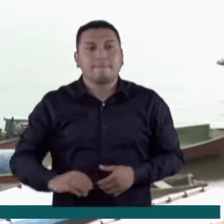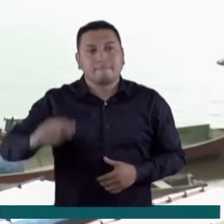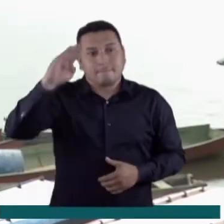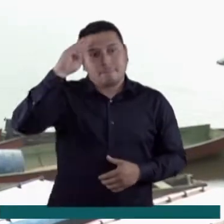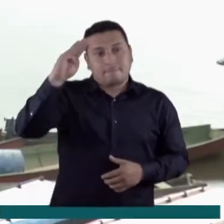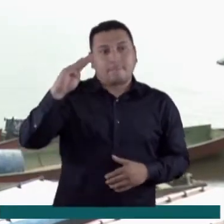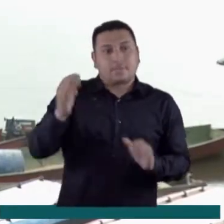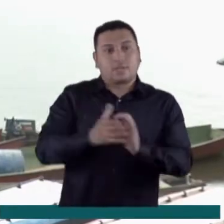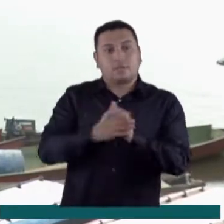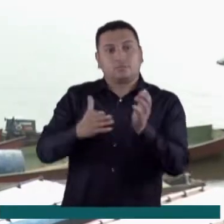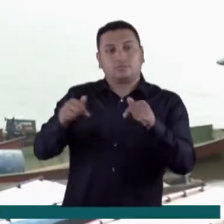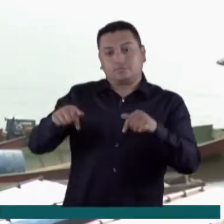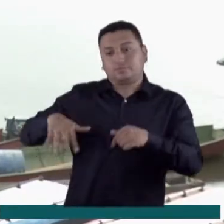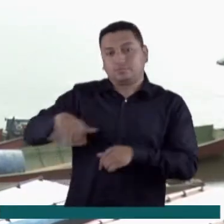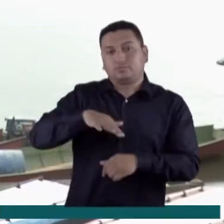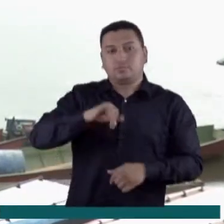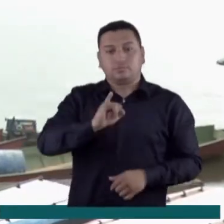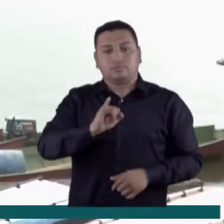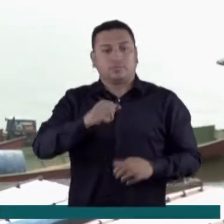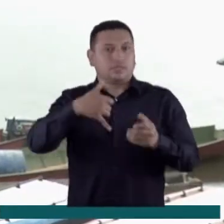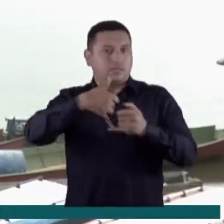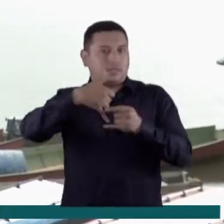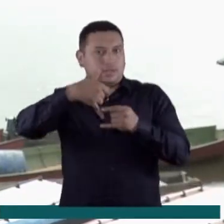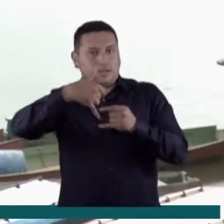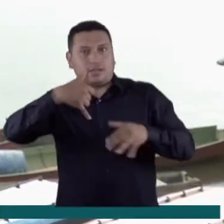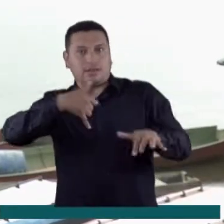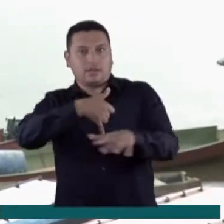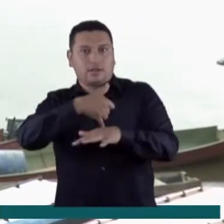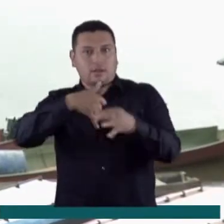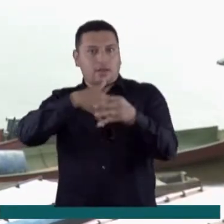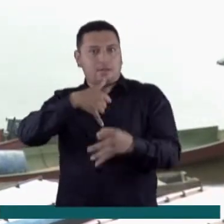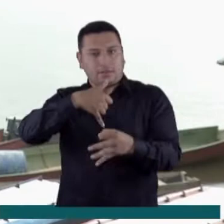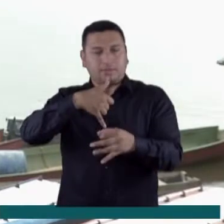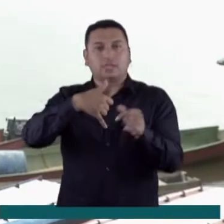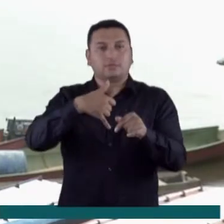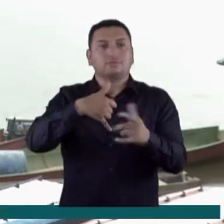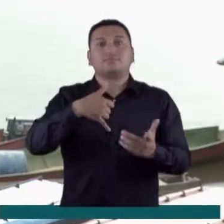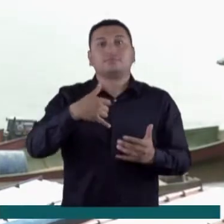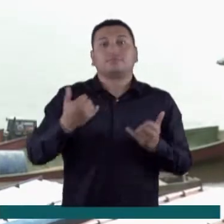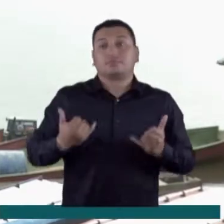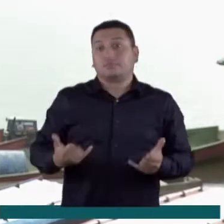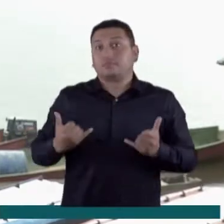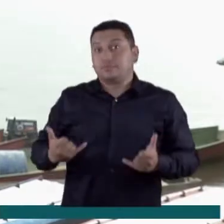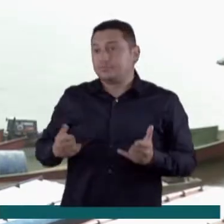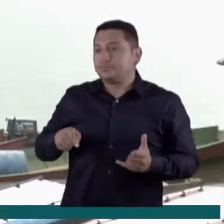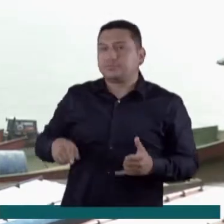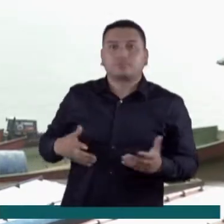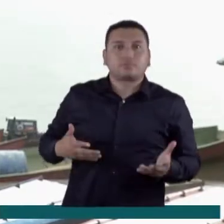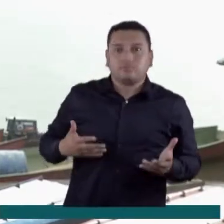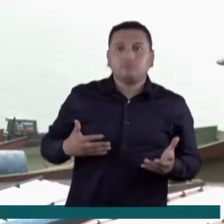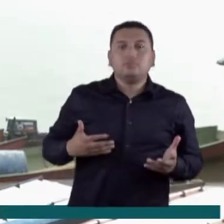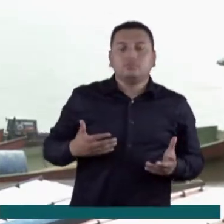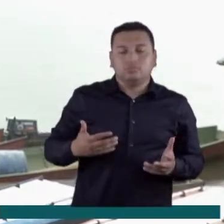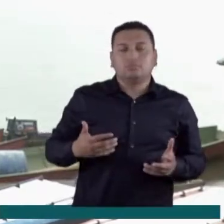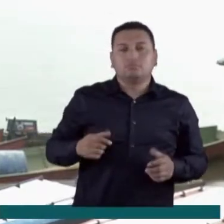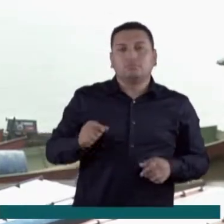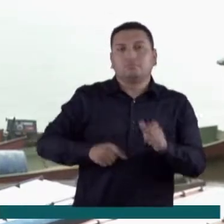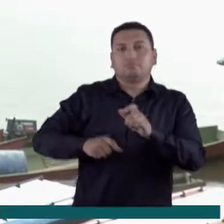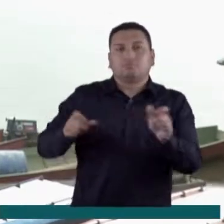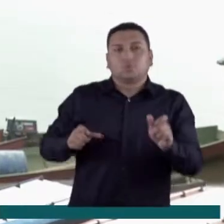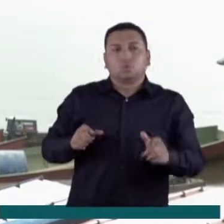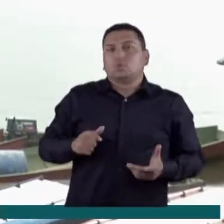Hola Mabel y televidentes, cordial saludo desde Inírida. En la actualidad, solamente el 30% de los habitantes de